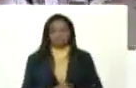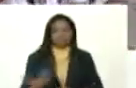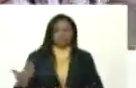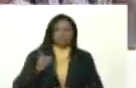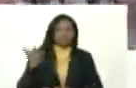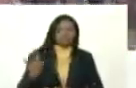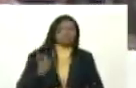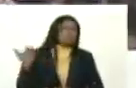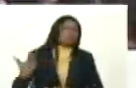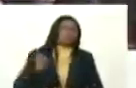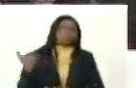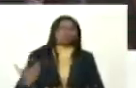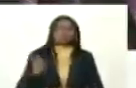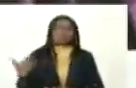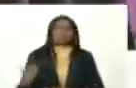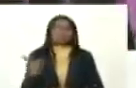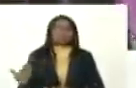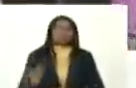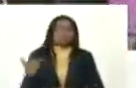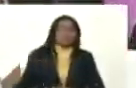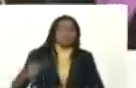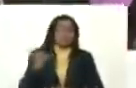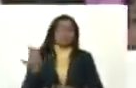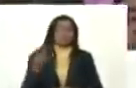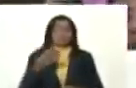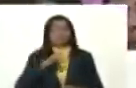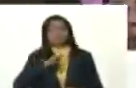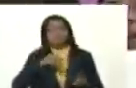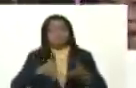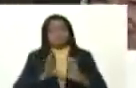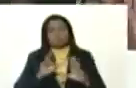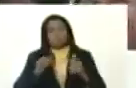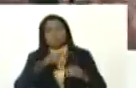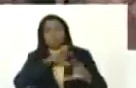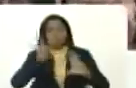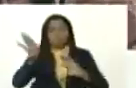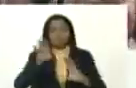Pariendo y pariendo. ¡Parió la patria con Maduro!